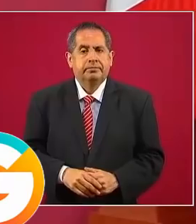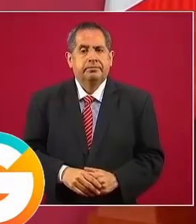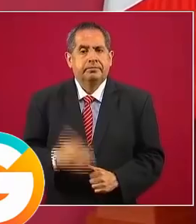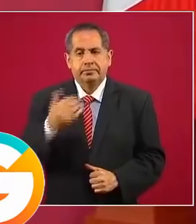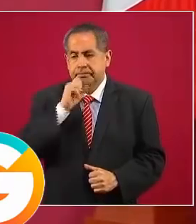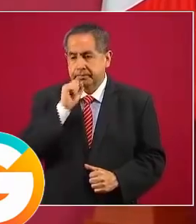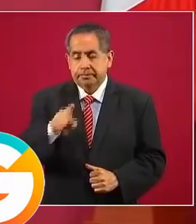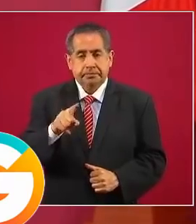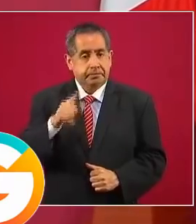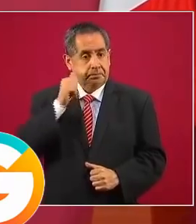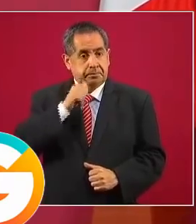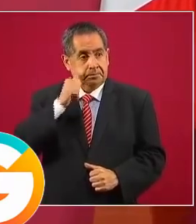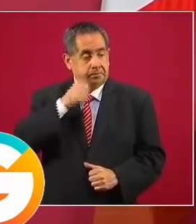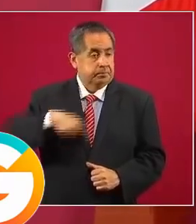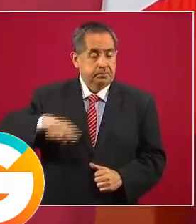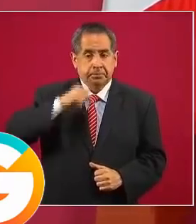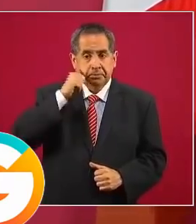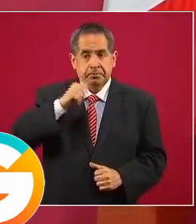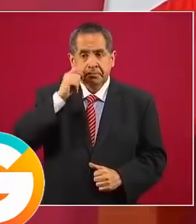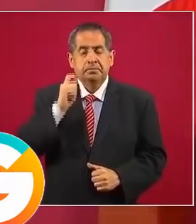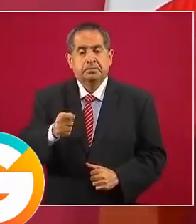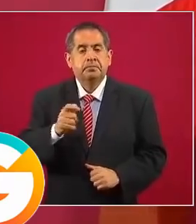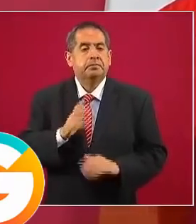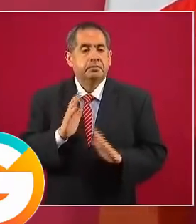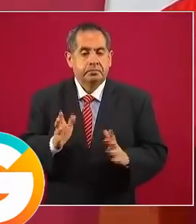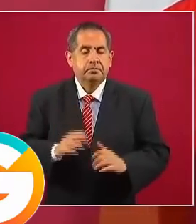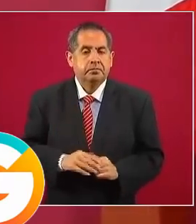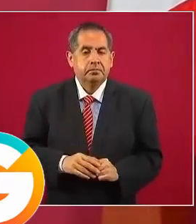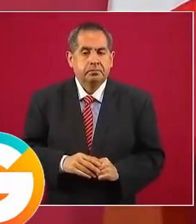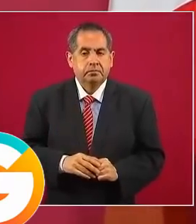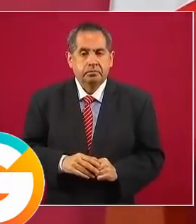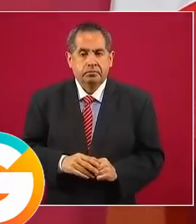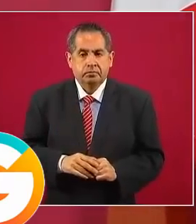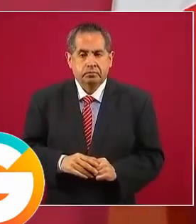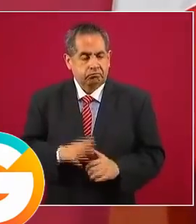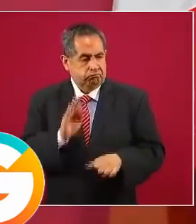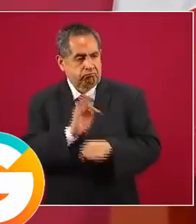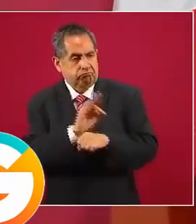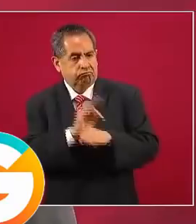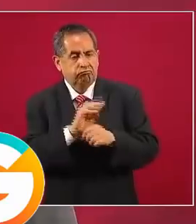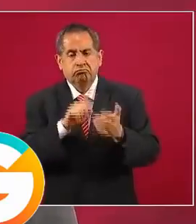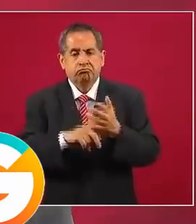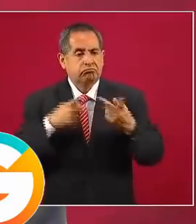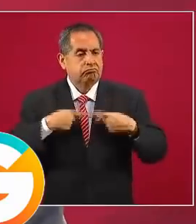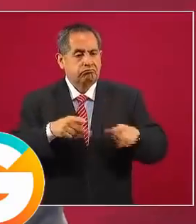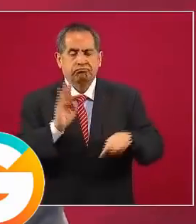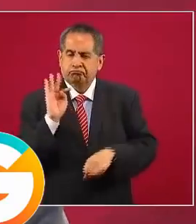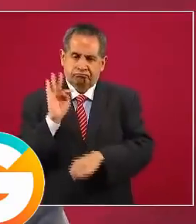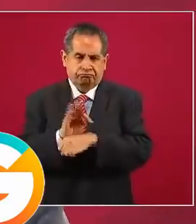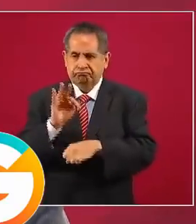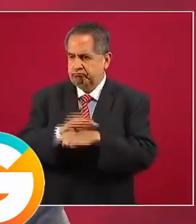Y siempre se va a proteger a la gente